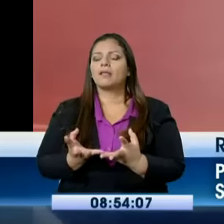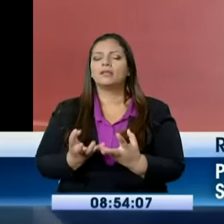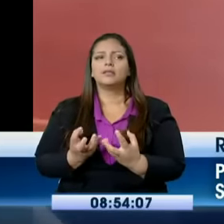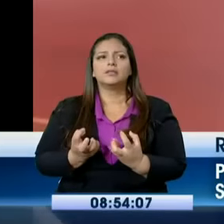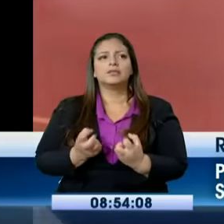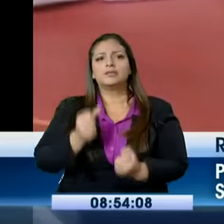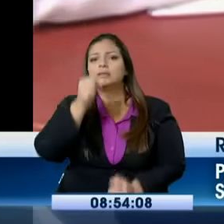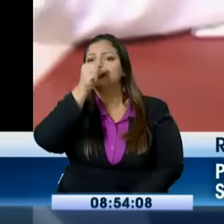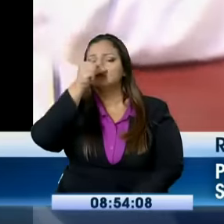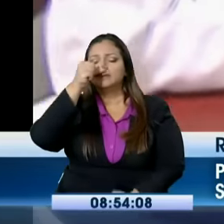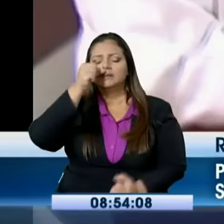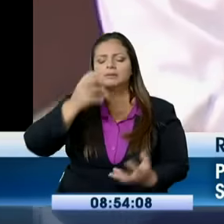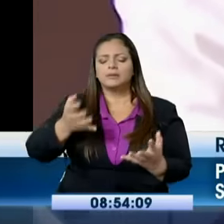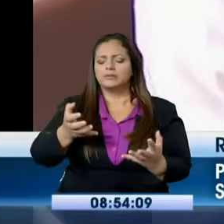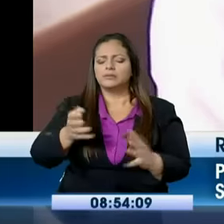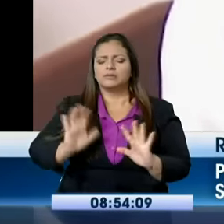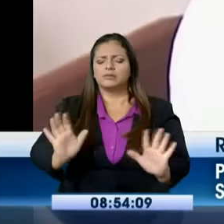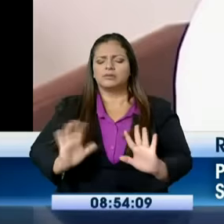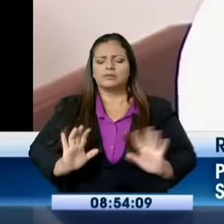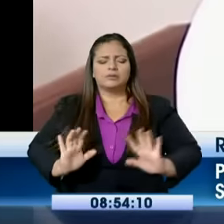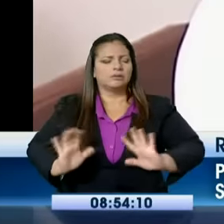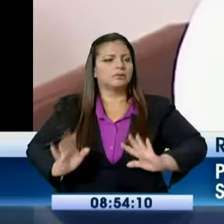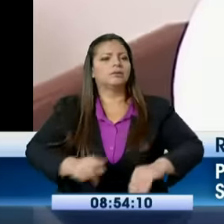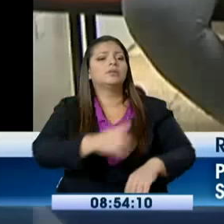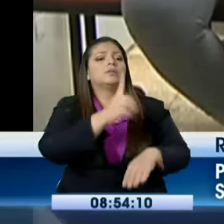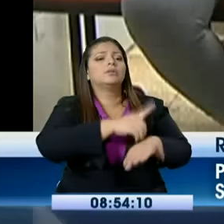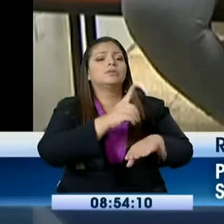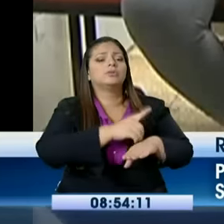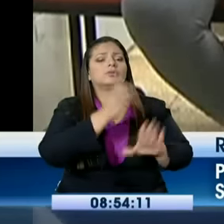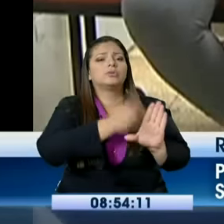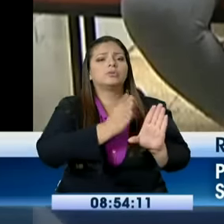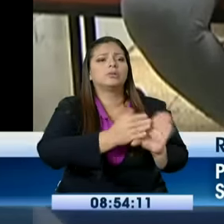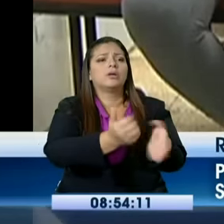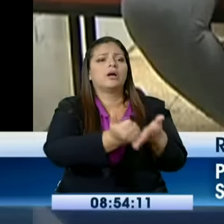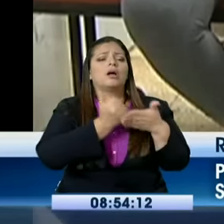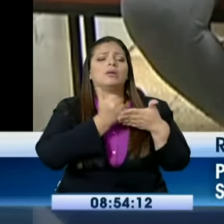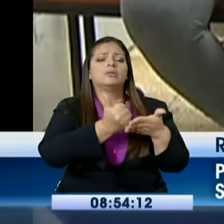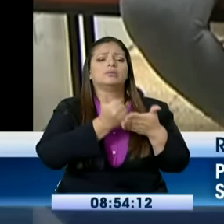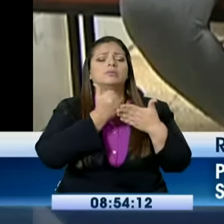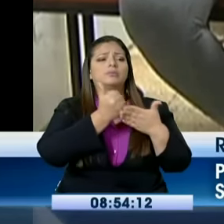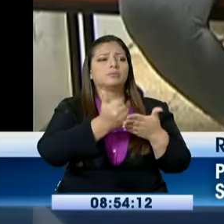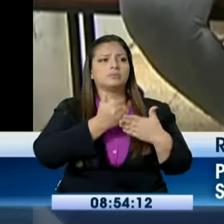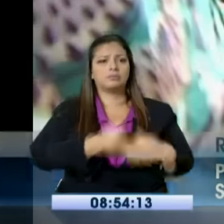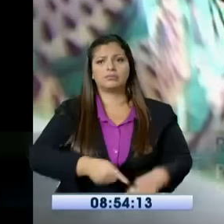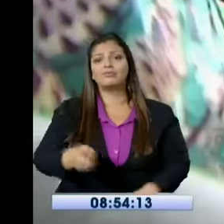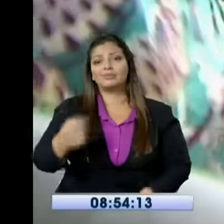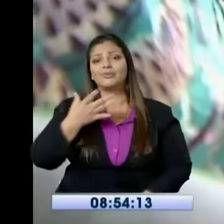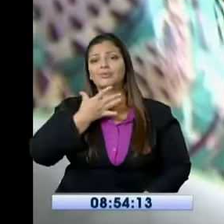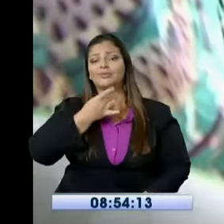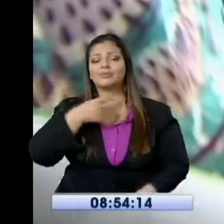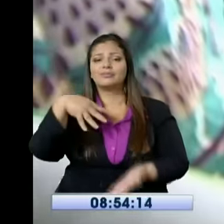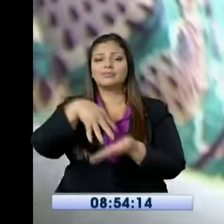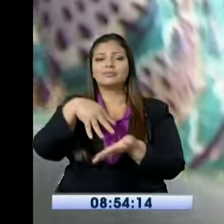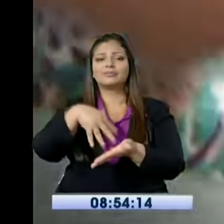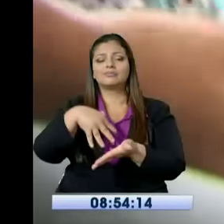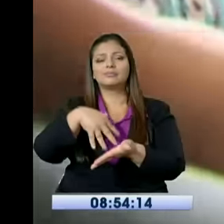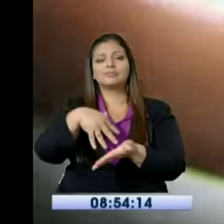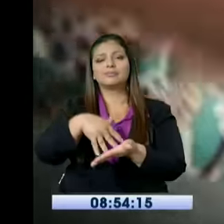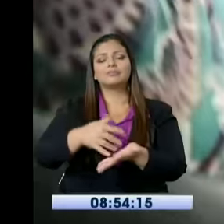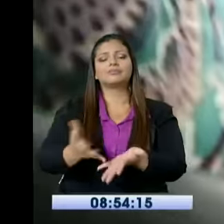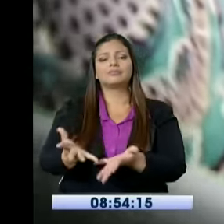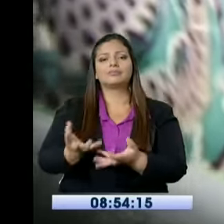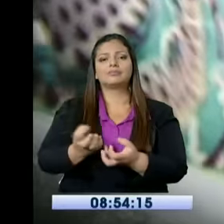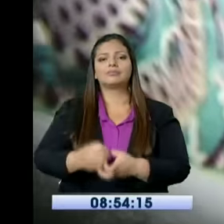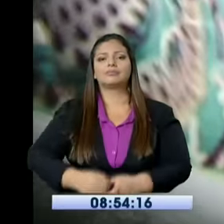estudiar derecho para orientar a quienes siguen empantanados. Informó Jorge Escobar.